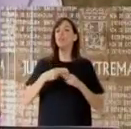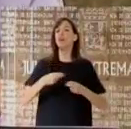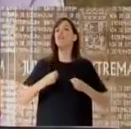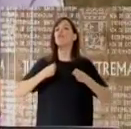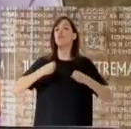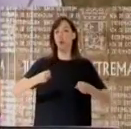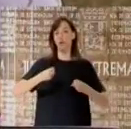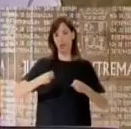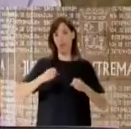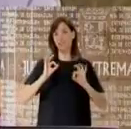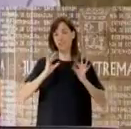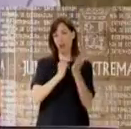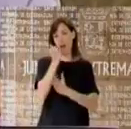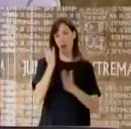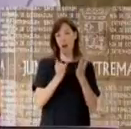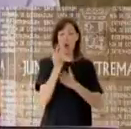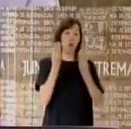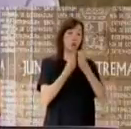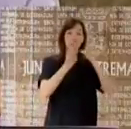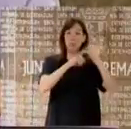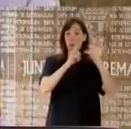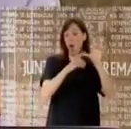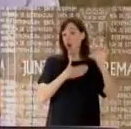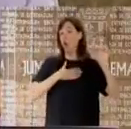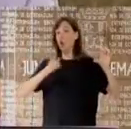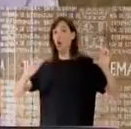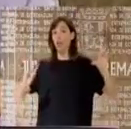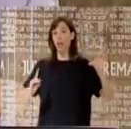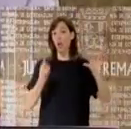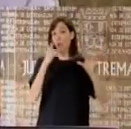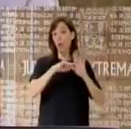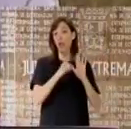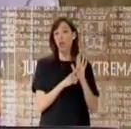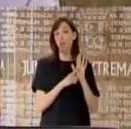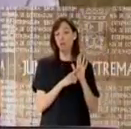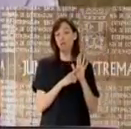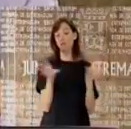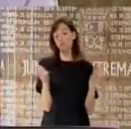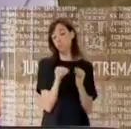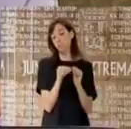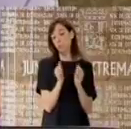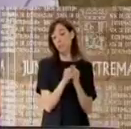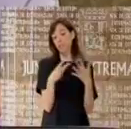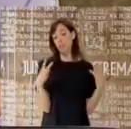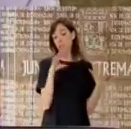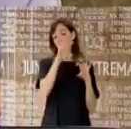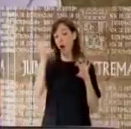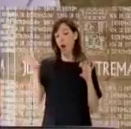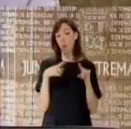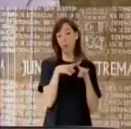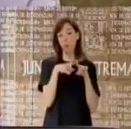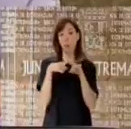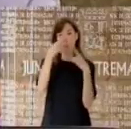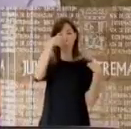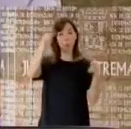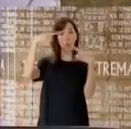La Junta de Extremadura no quiere una política agraria comunitaria para 27 países, dividida en 27 trozos y en España